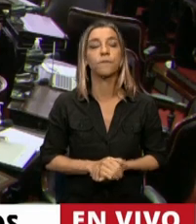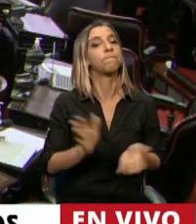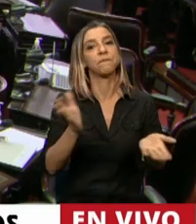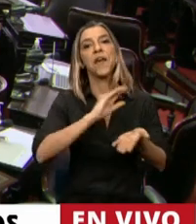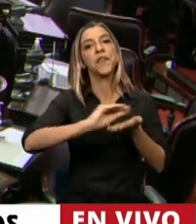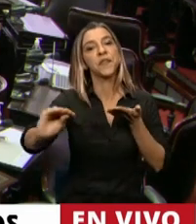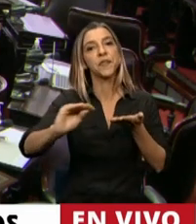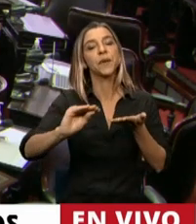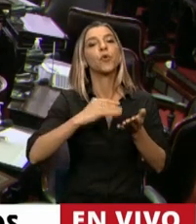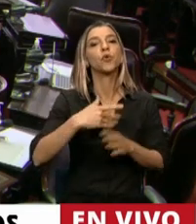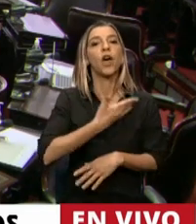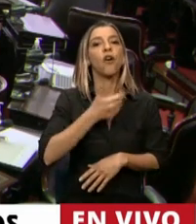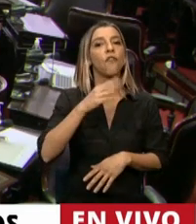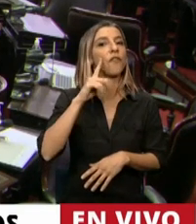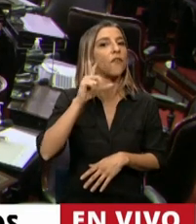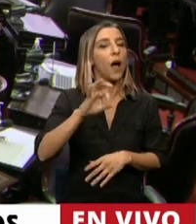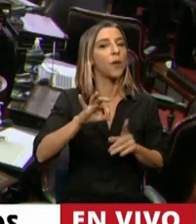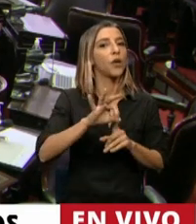Diputado Fabio Ketglas.